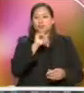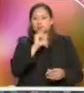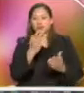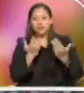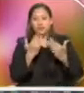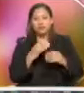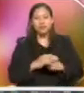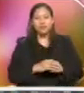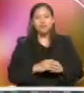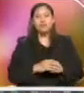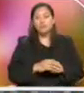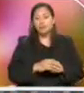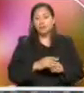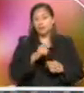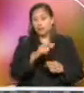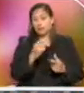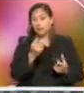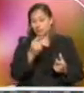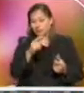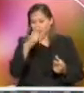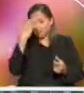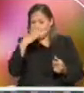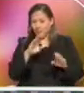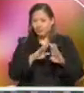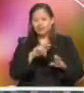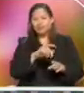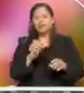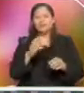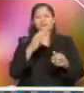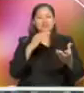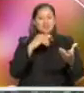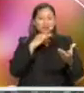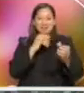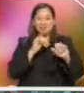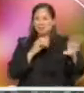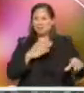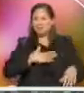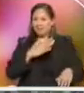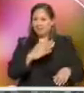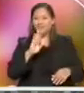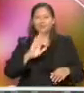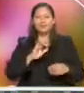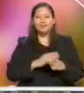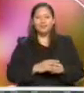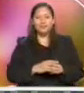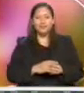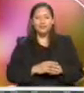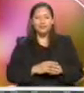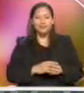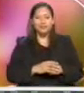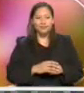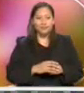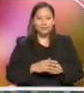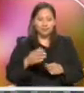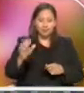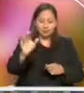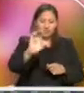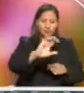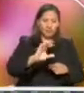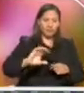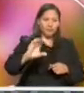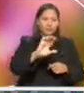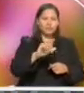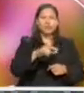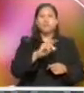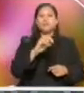De hecho, ya hasta la mayoría como que lo queremos ya más tirar que nada, ¿no? Claro, y con esto evitamos o por lo menos